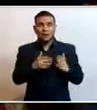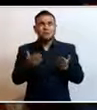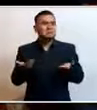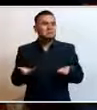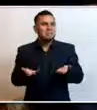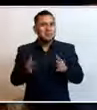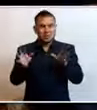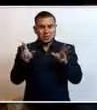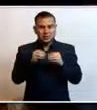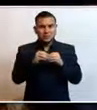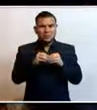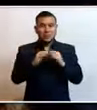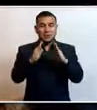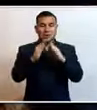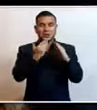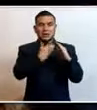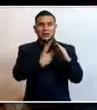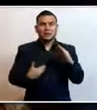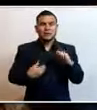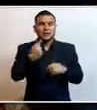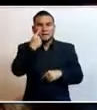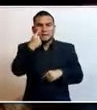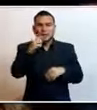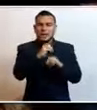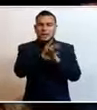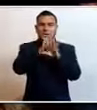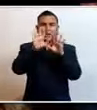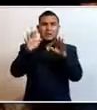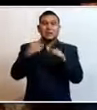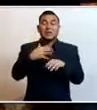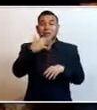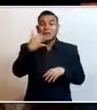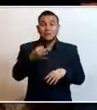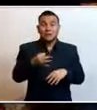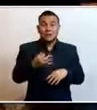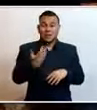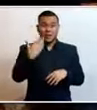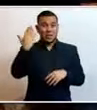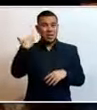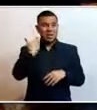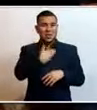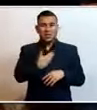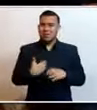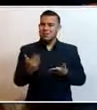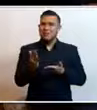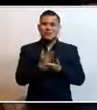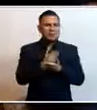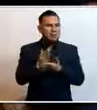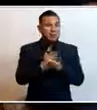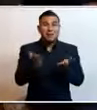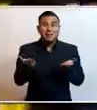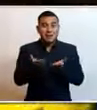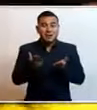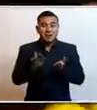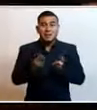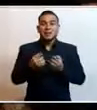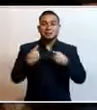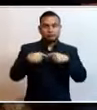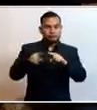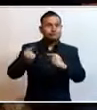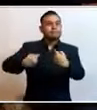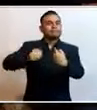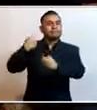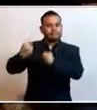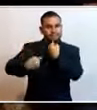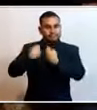en reuniones en Capres, ustedes mismos las han visto, hemos estado más presentes que cualquier otro presidente. Y sin embargo se nos acusa de que no estamos